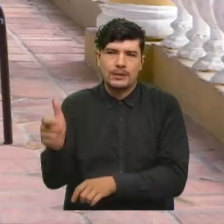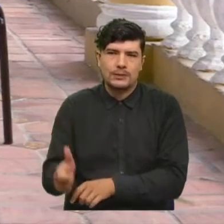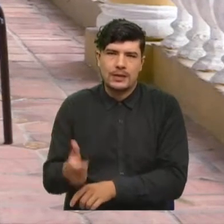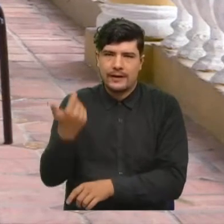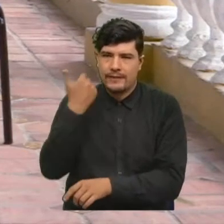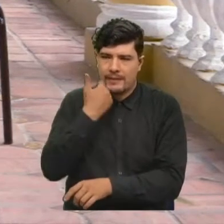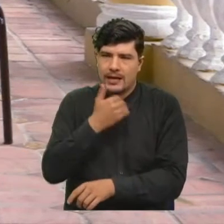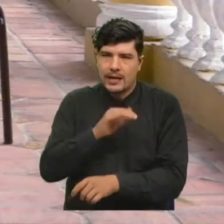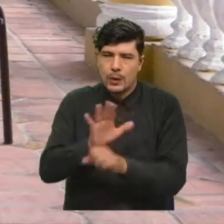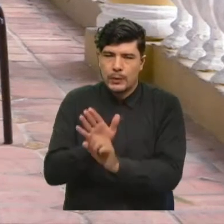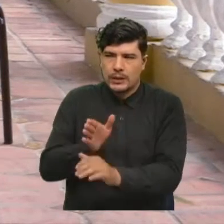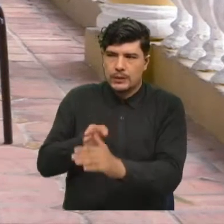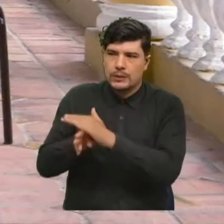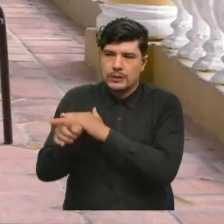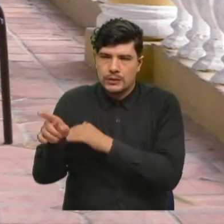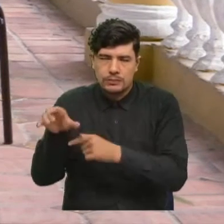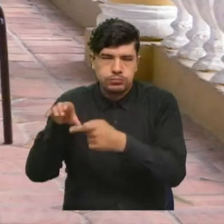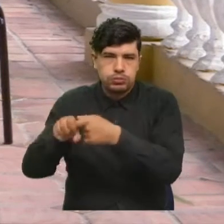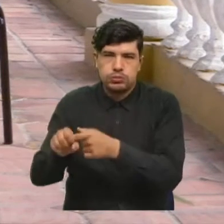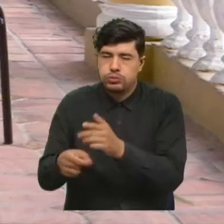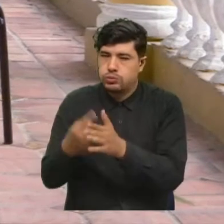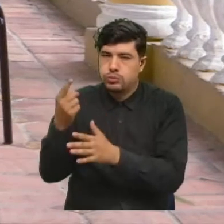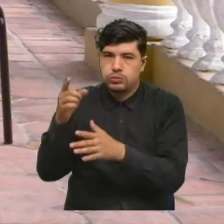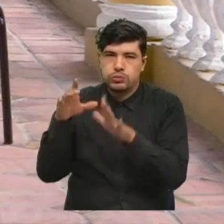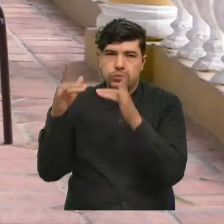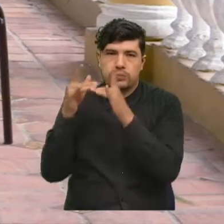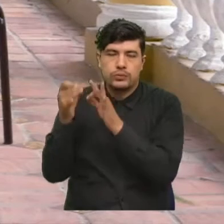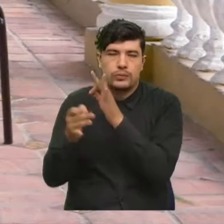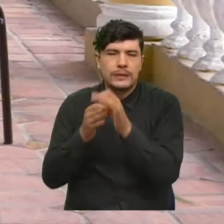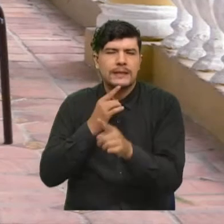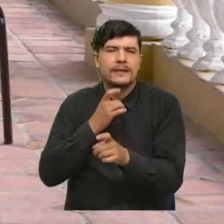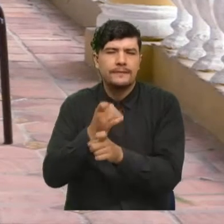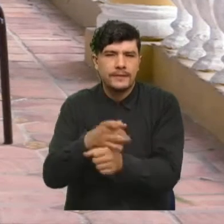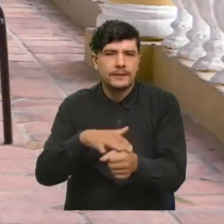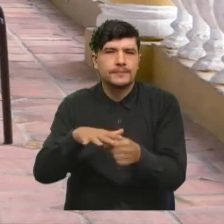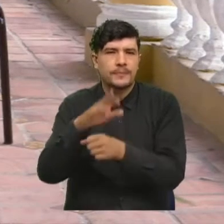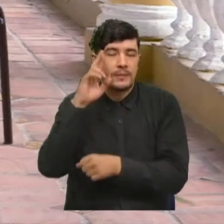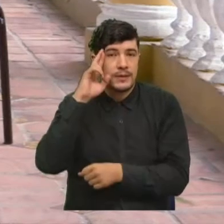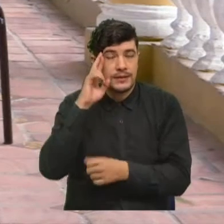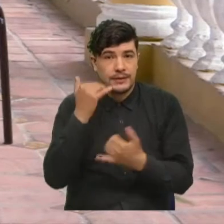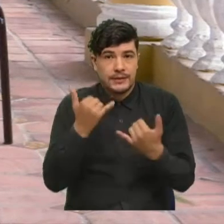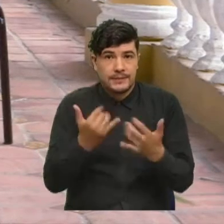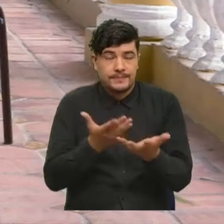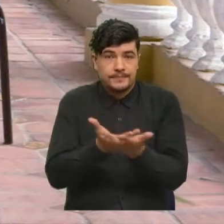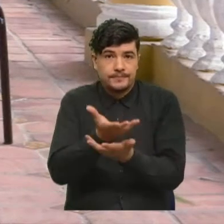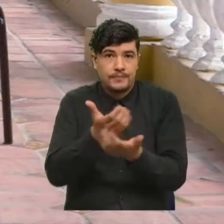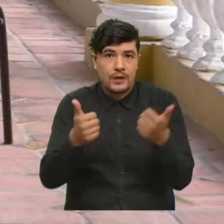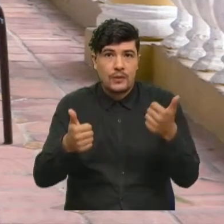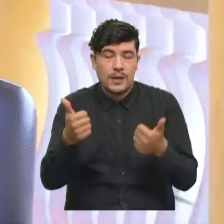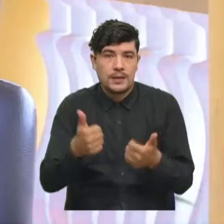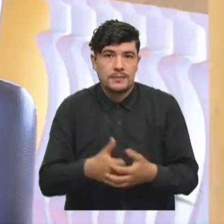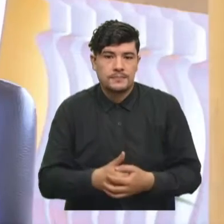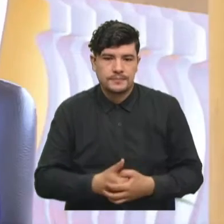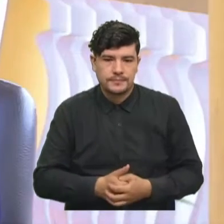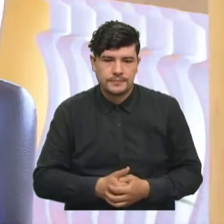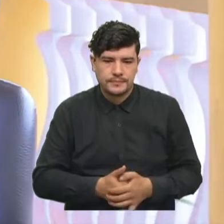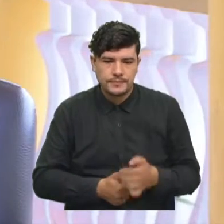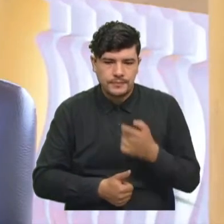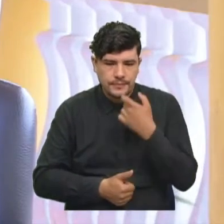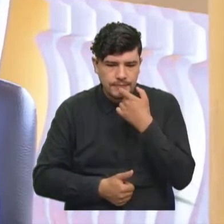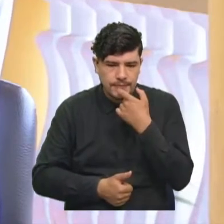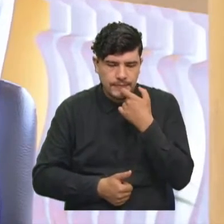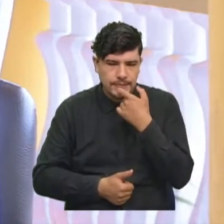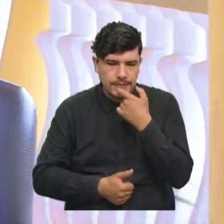solicitudes de otros departamentos entonces es una situación muy complemento es por eso siempre nuestras recomendaciones porque hoy todo el esfuerzo